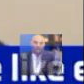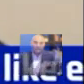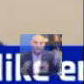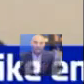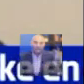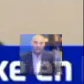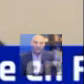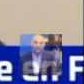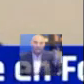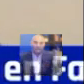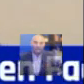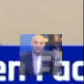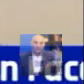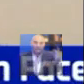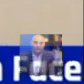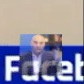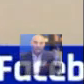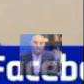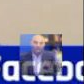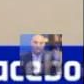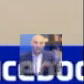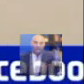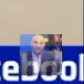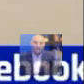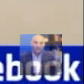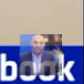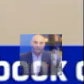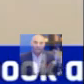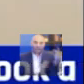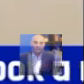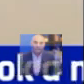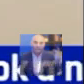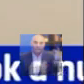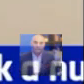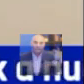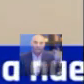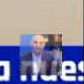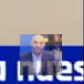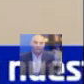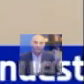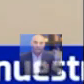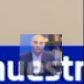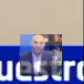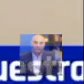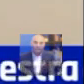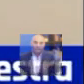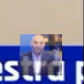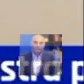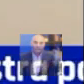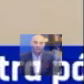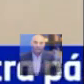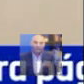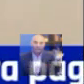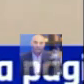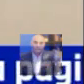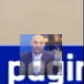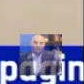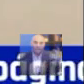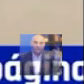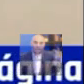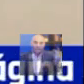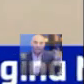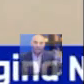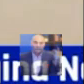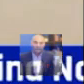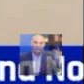en la mañanera, así se presentó en la mañanera esto, y ya le pido la opinión de lo relevante, de lo histórico que